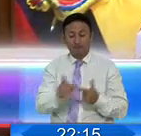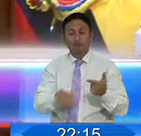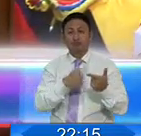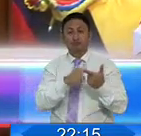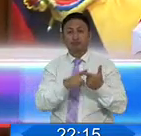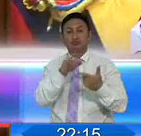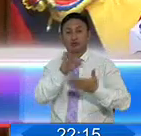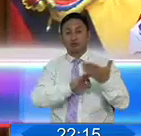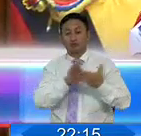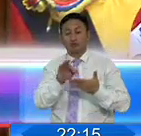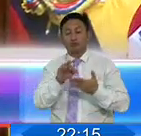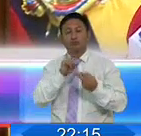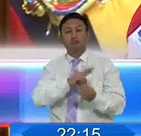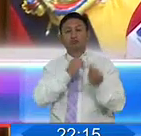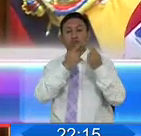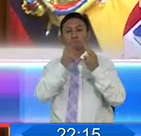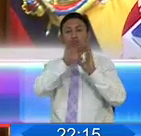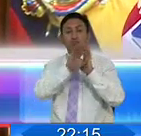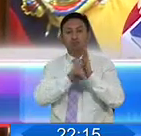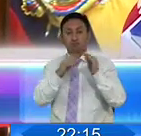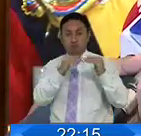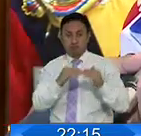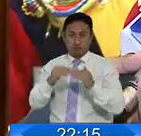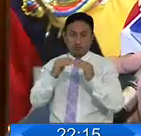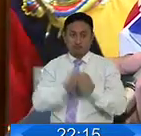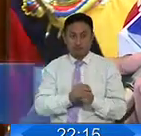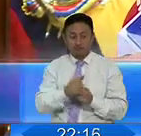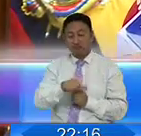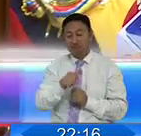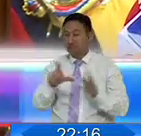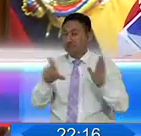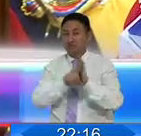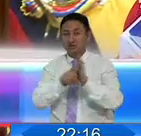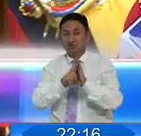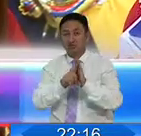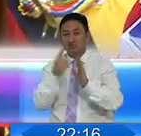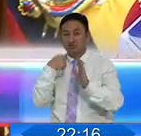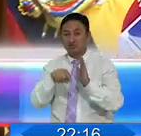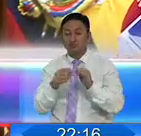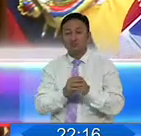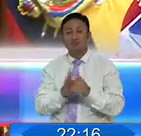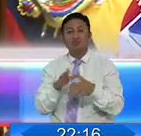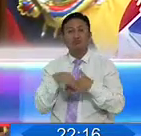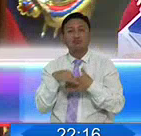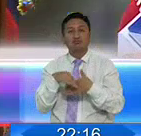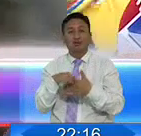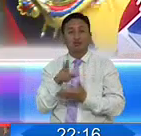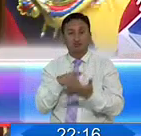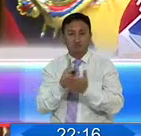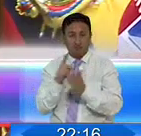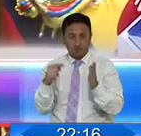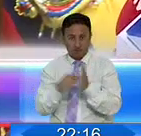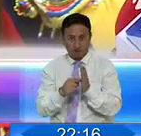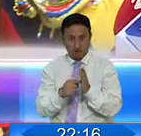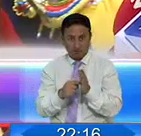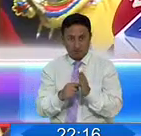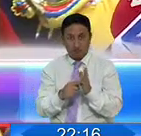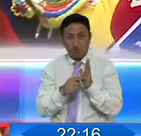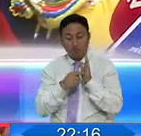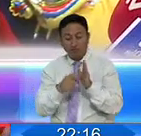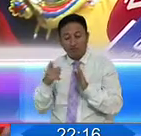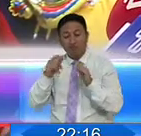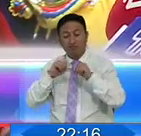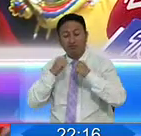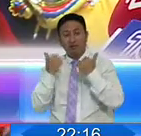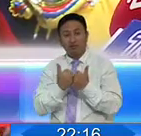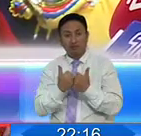aprobado reformas integrales el código de la democracia y algunas leyes más como la ley de simplicidad tributar etcétera demuestra antes que la asamblea